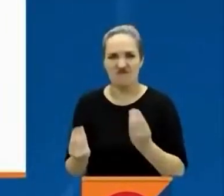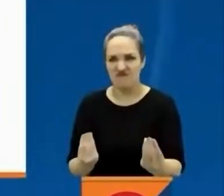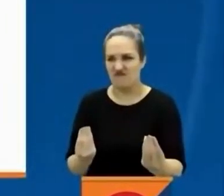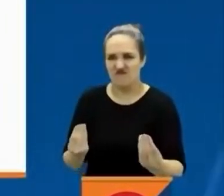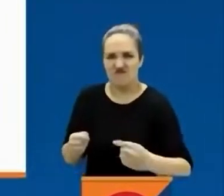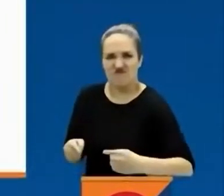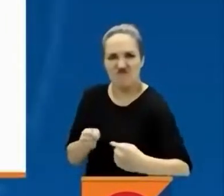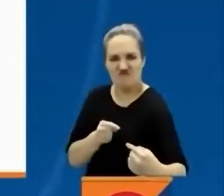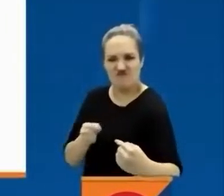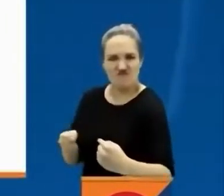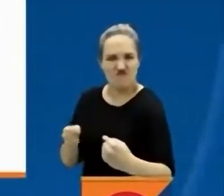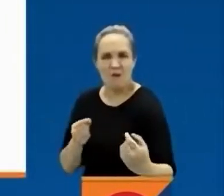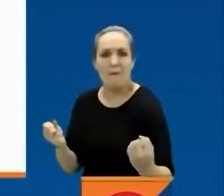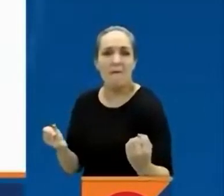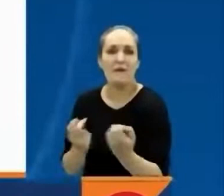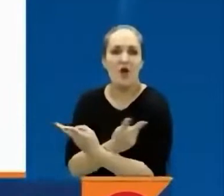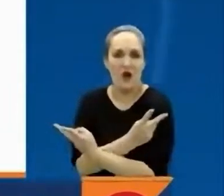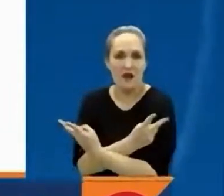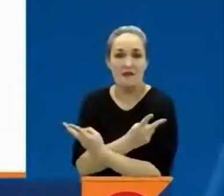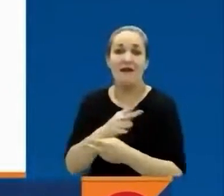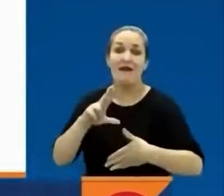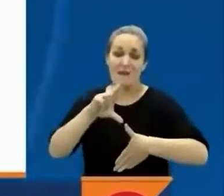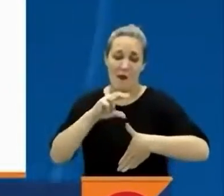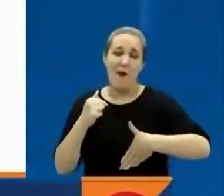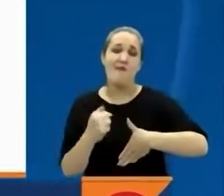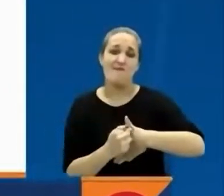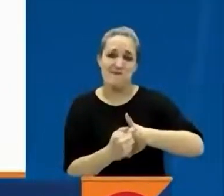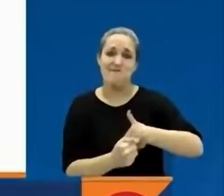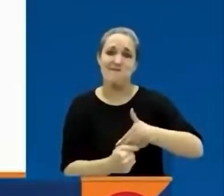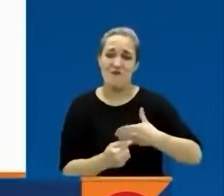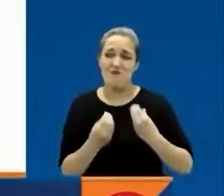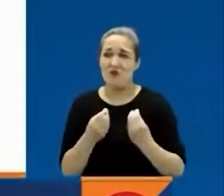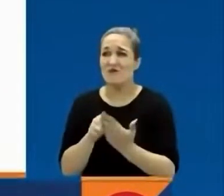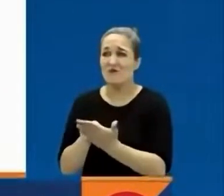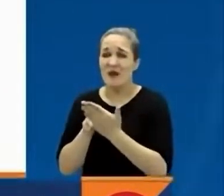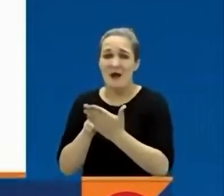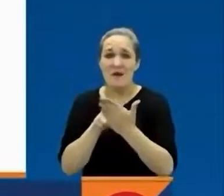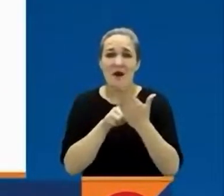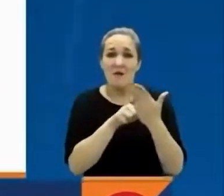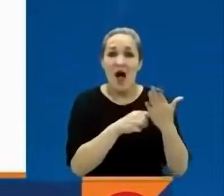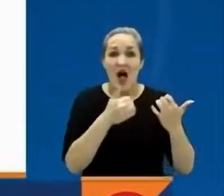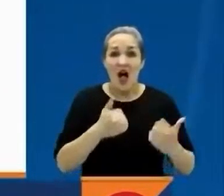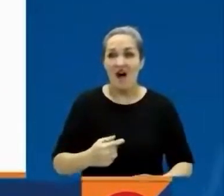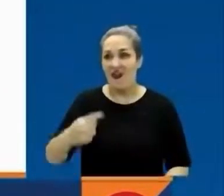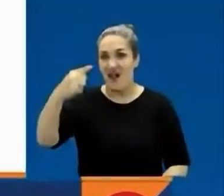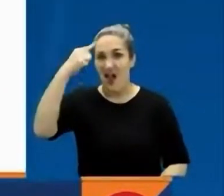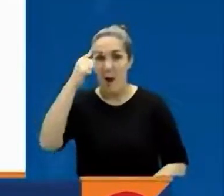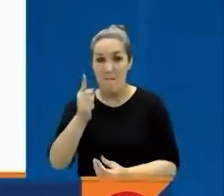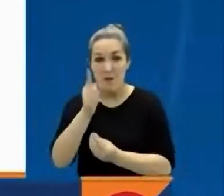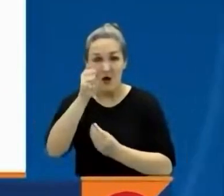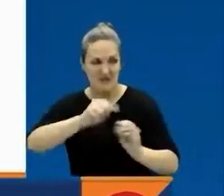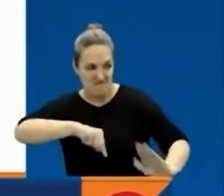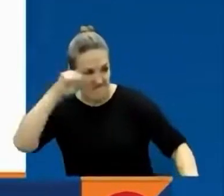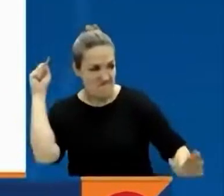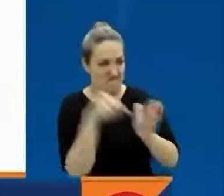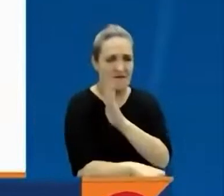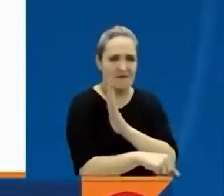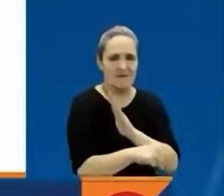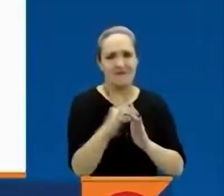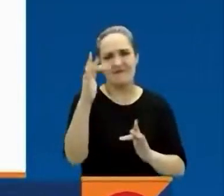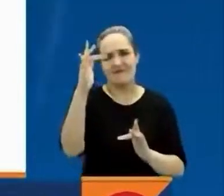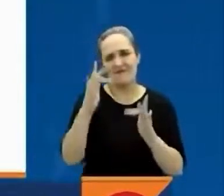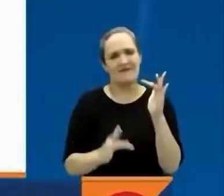Se ha convertido en práctica latinoamericana pensar que la política es la eliminación física o jurídica del adversario.